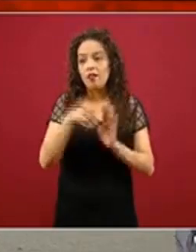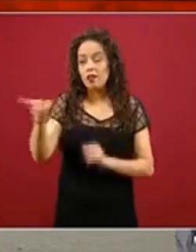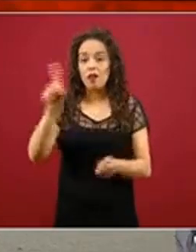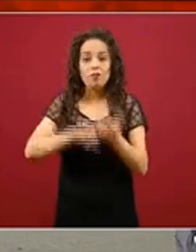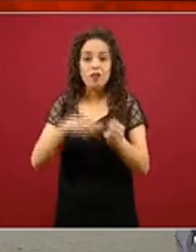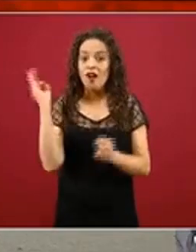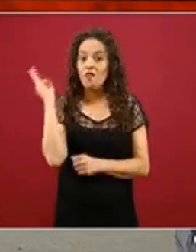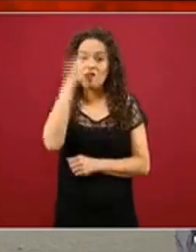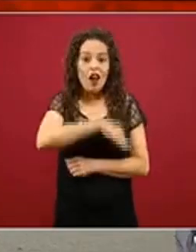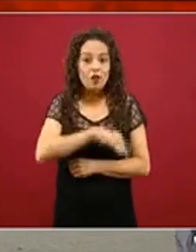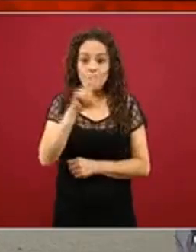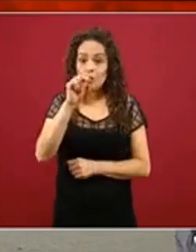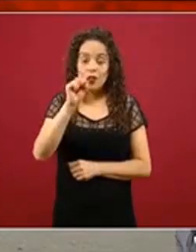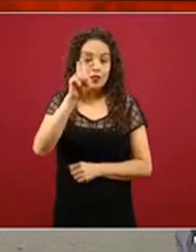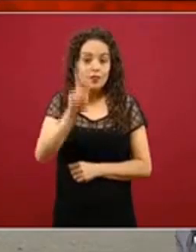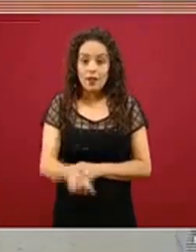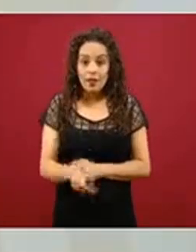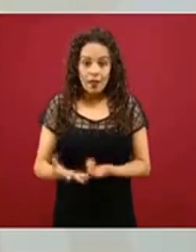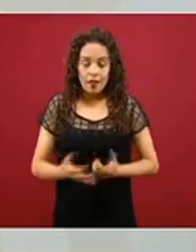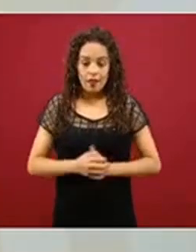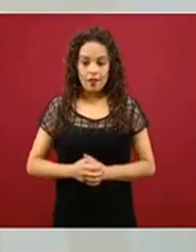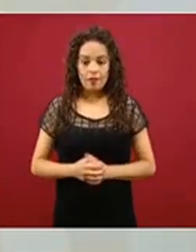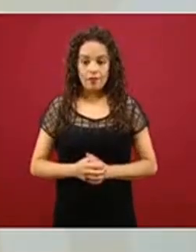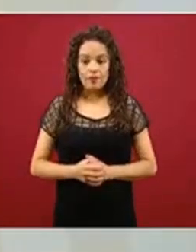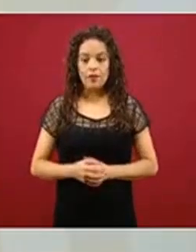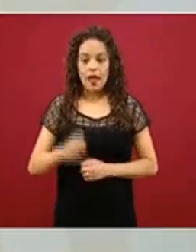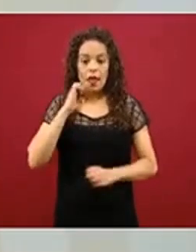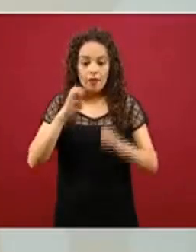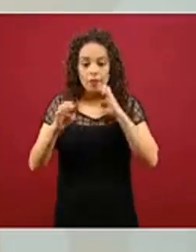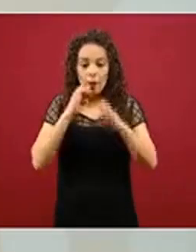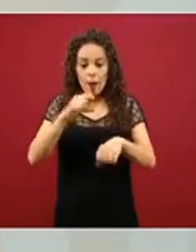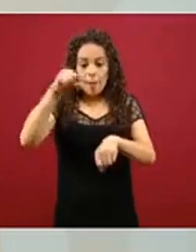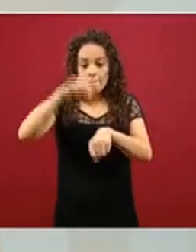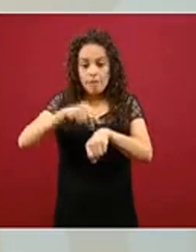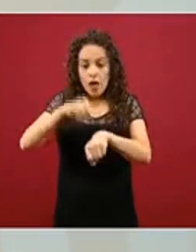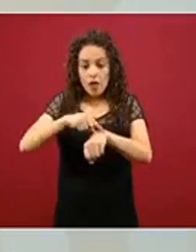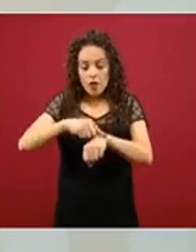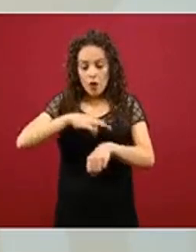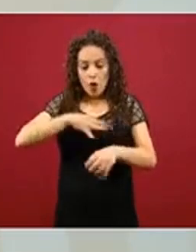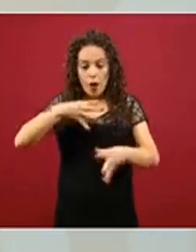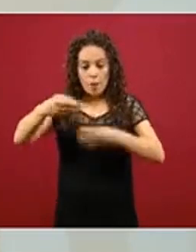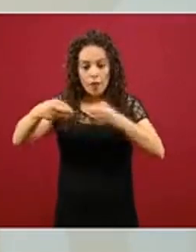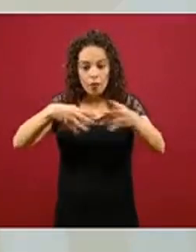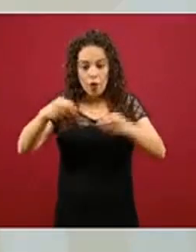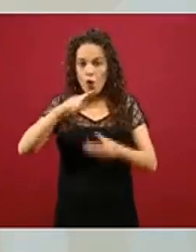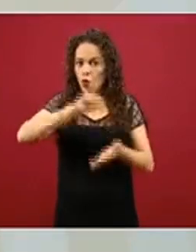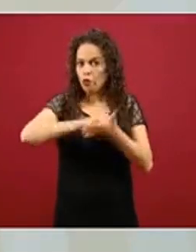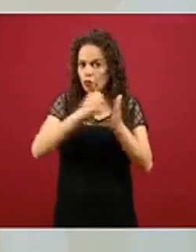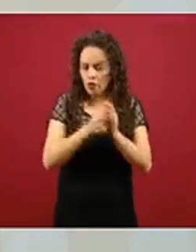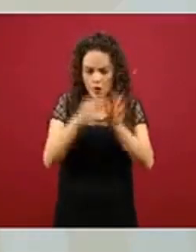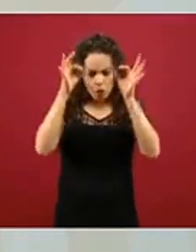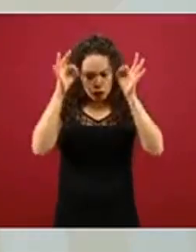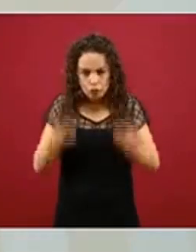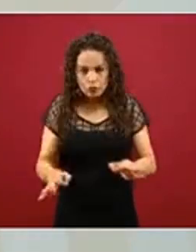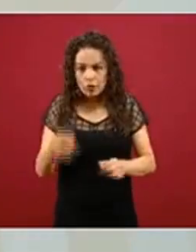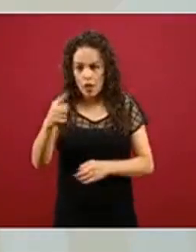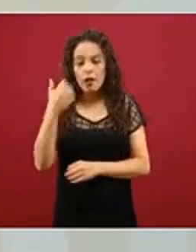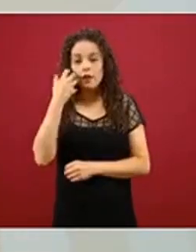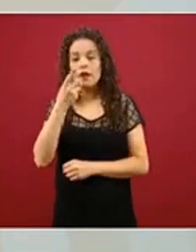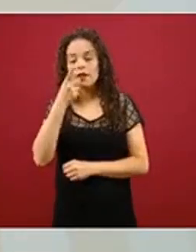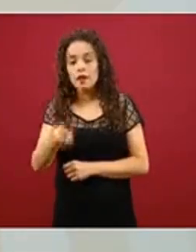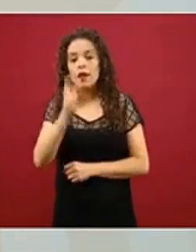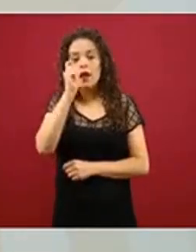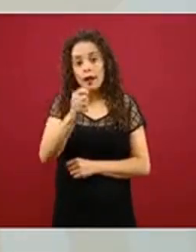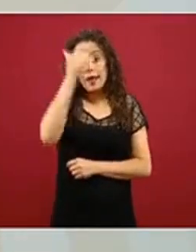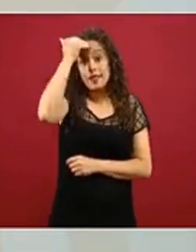es hacer la entrevista, es una entrevista médico-epidemiológica, es una entrevista técnica estructurada, para saber la